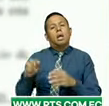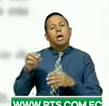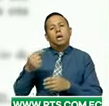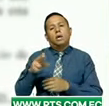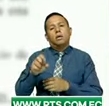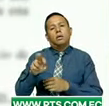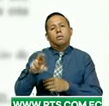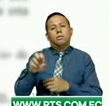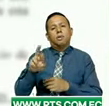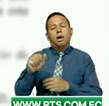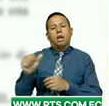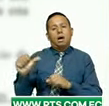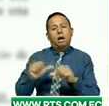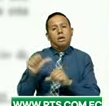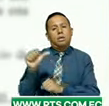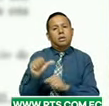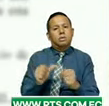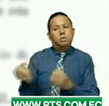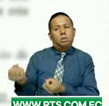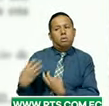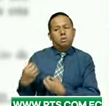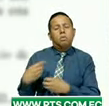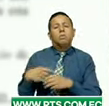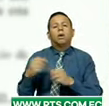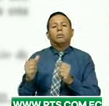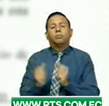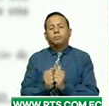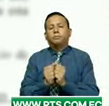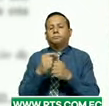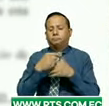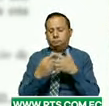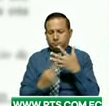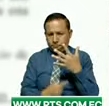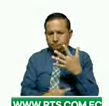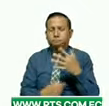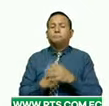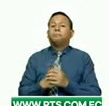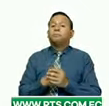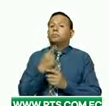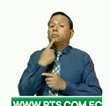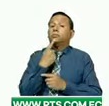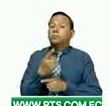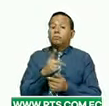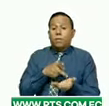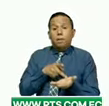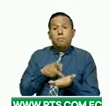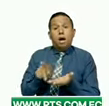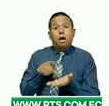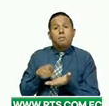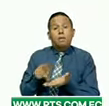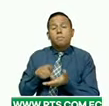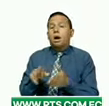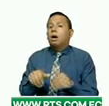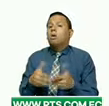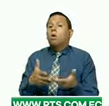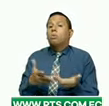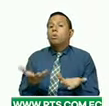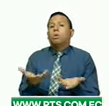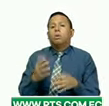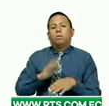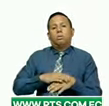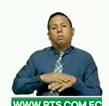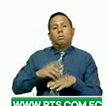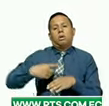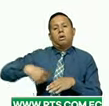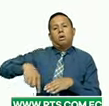y el asesor presidencial, Aparicio Caicedo. El documento señala además que todos los viáticos y más gastos que demande este viaje serán